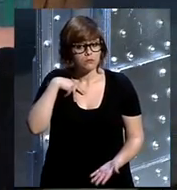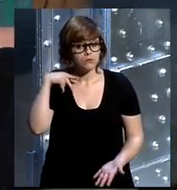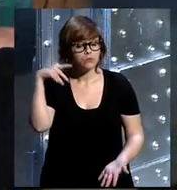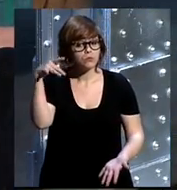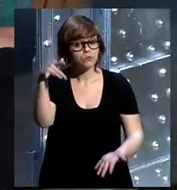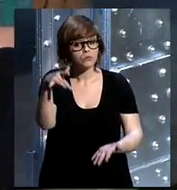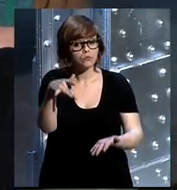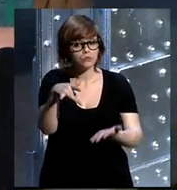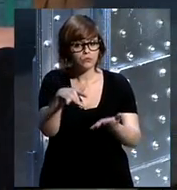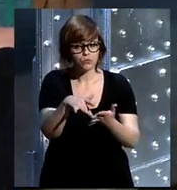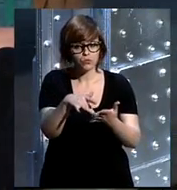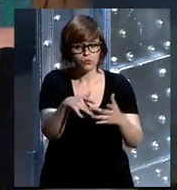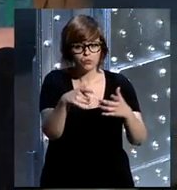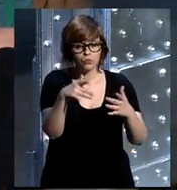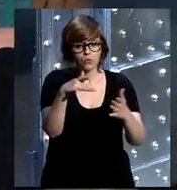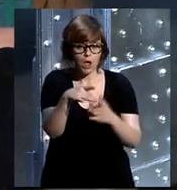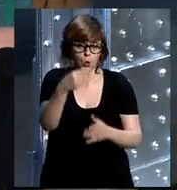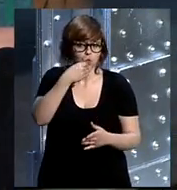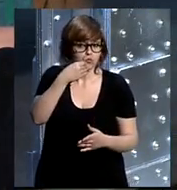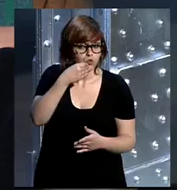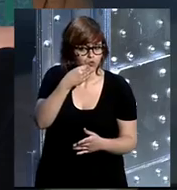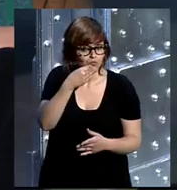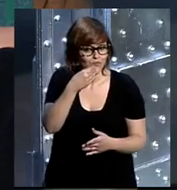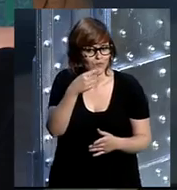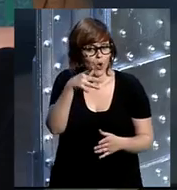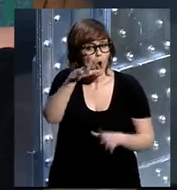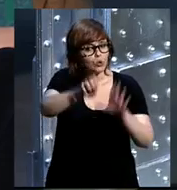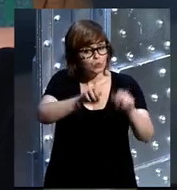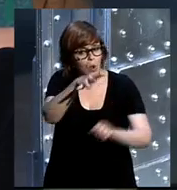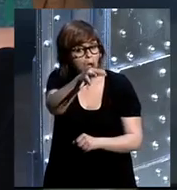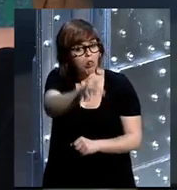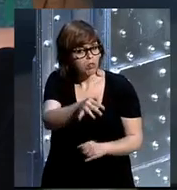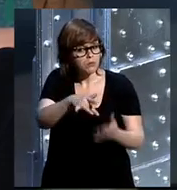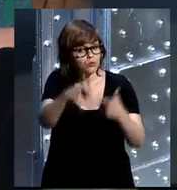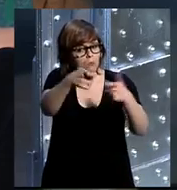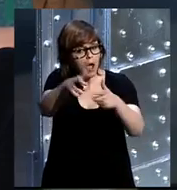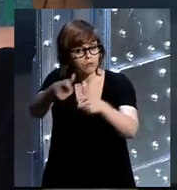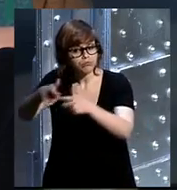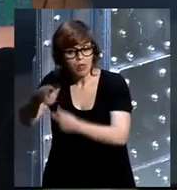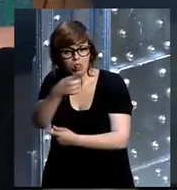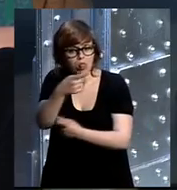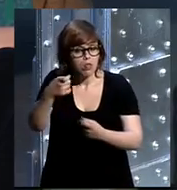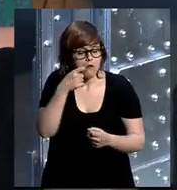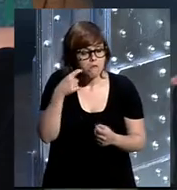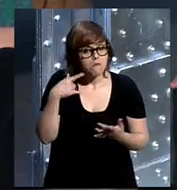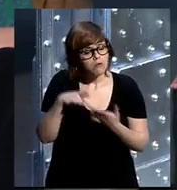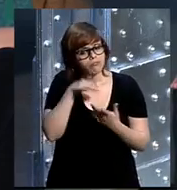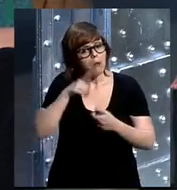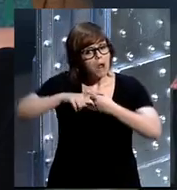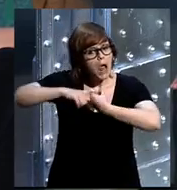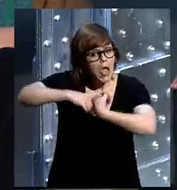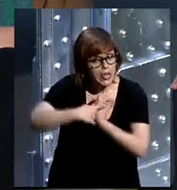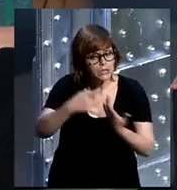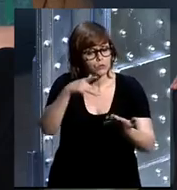todas las partes interesadas, y meto a los consumidores, lo que tienen que estar es al tanto, no sé cómo explicar, contribuyendo, viendo en definitiva